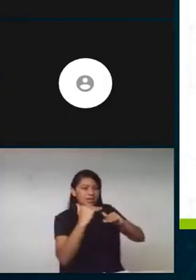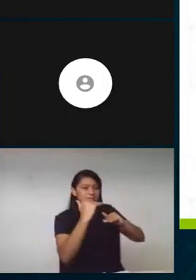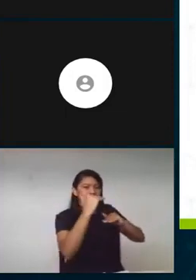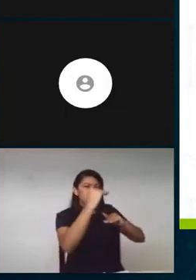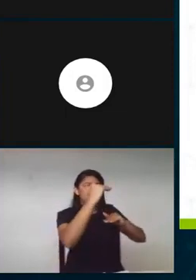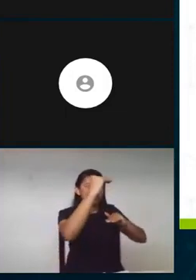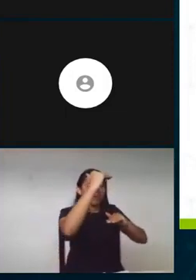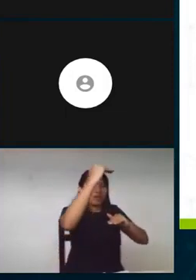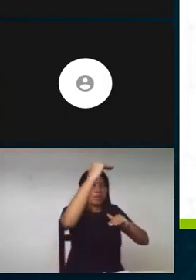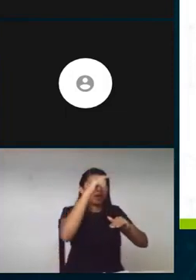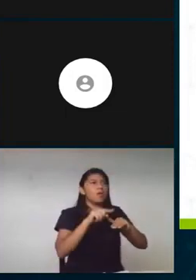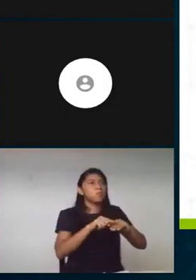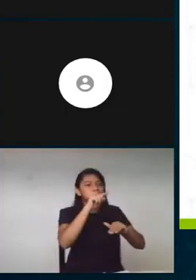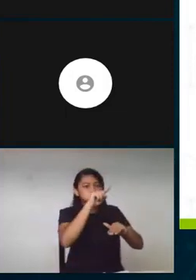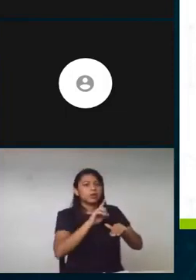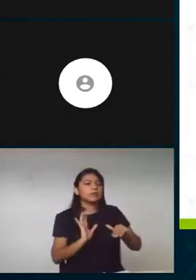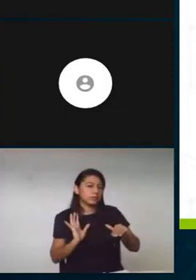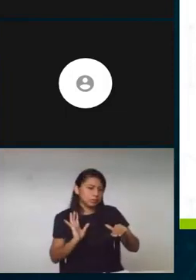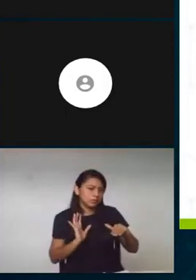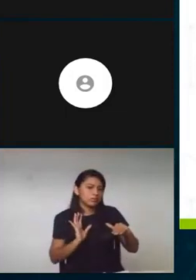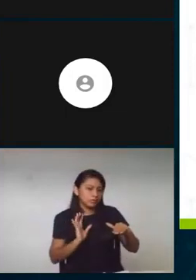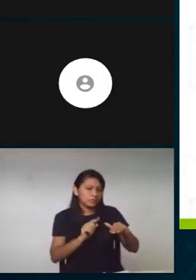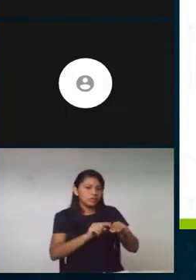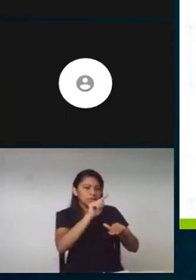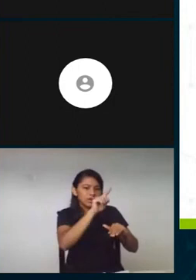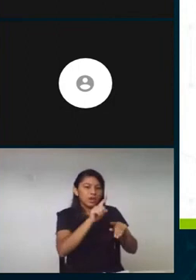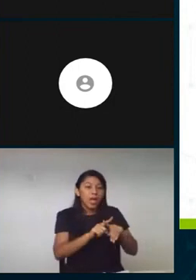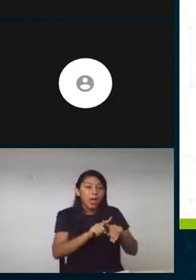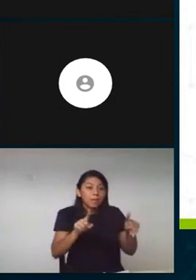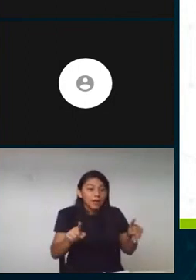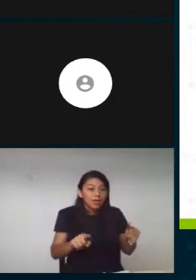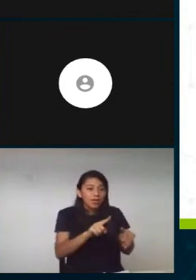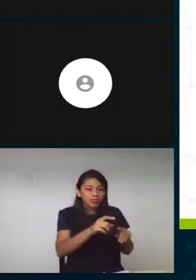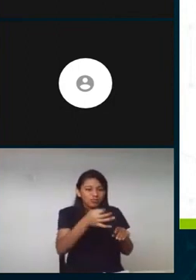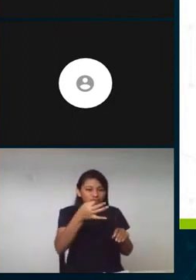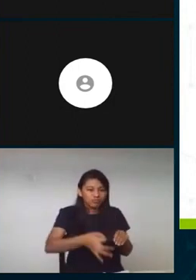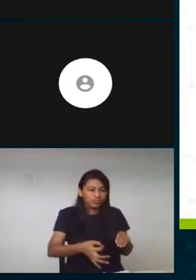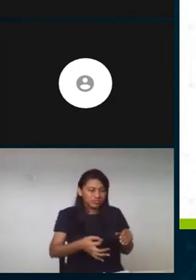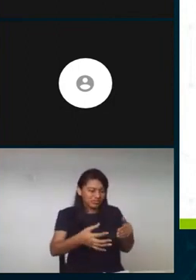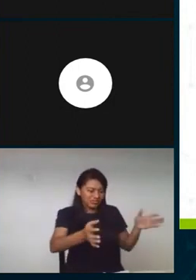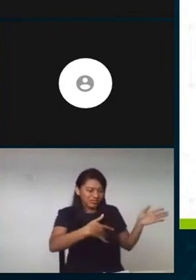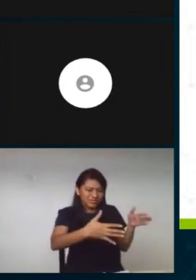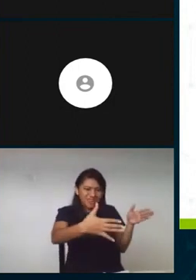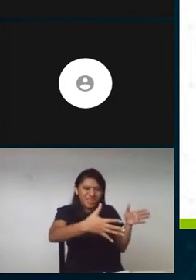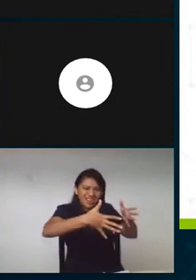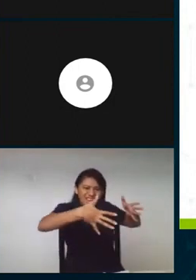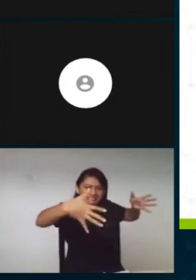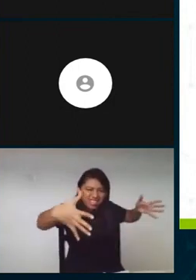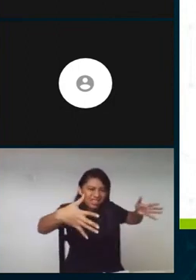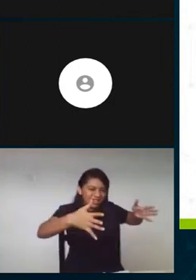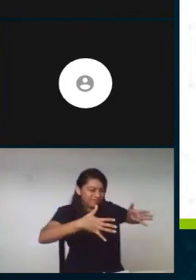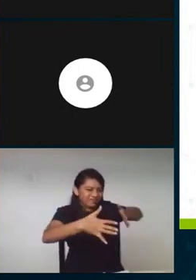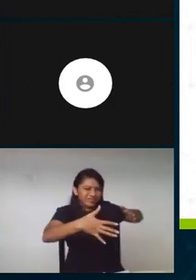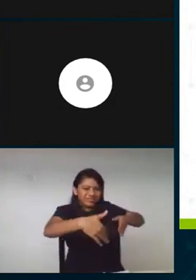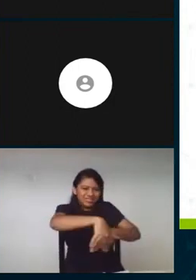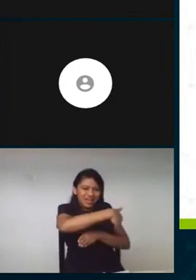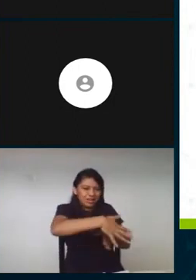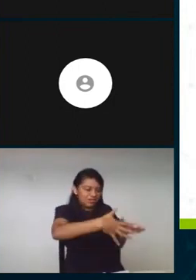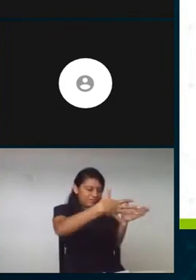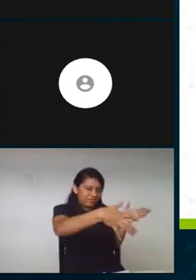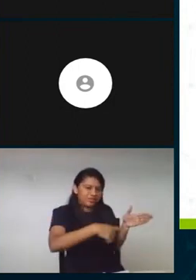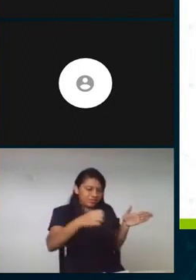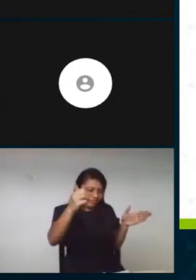edificios que tienen más de 20 años, otros que tienen 15, otros que están muy nuevos todavía, pero que no le han dado un